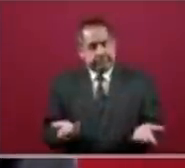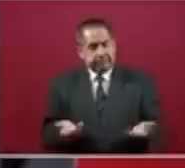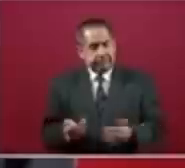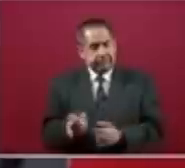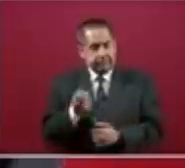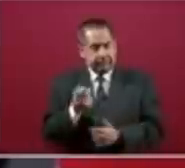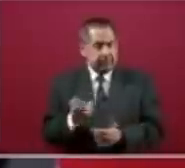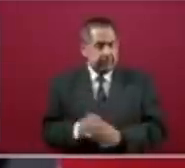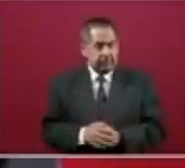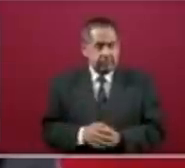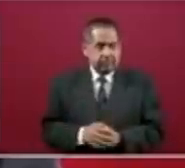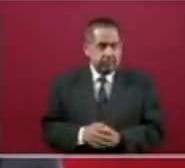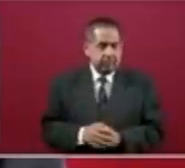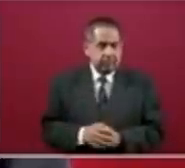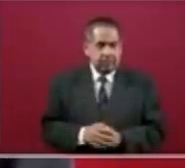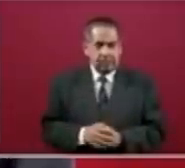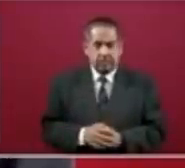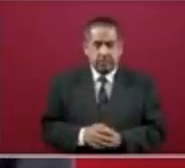solo